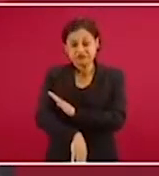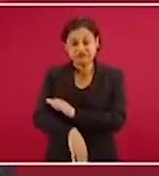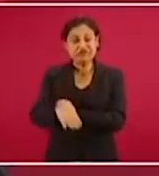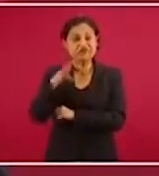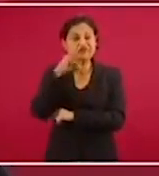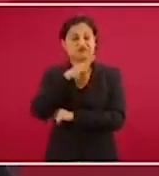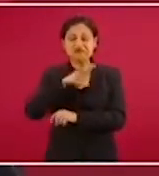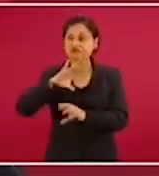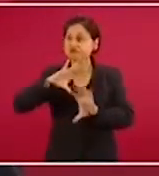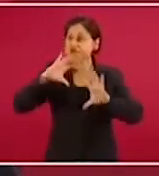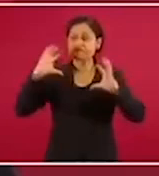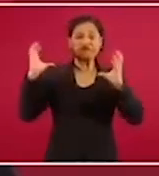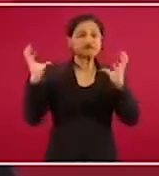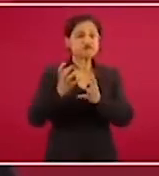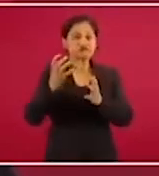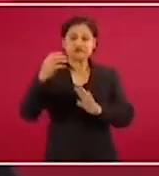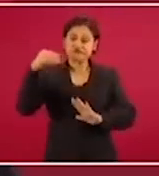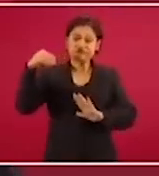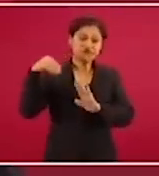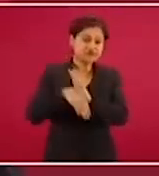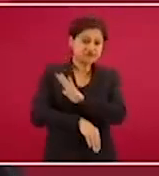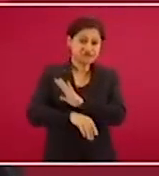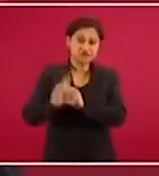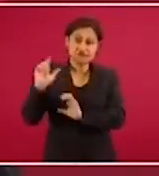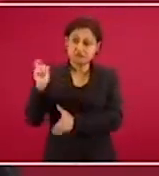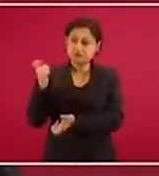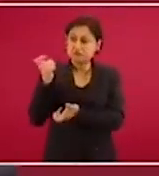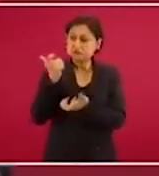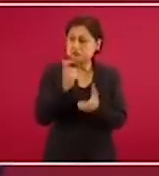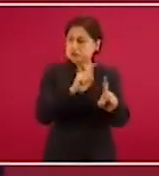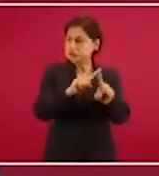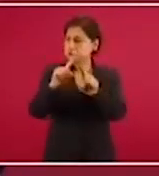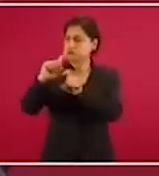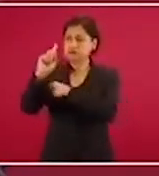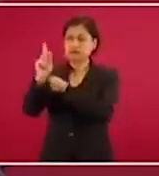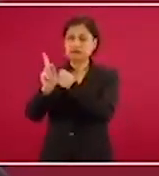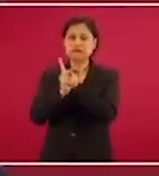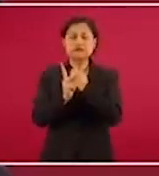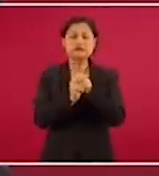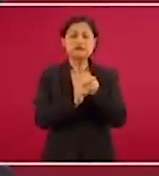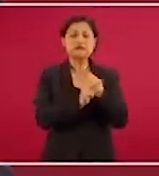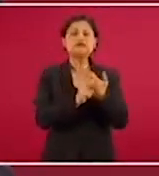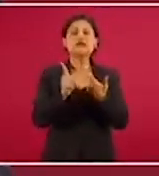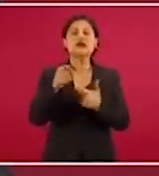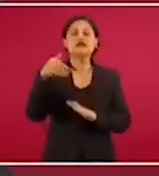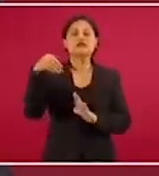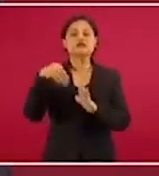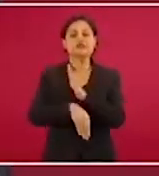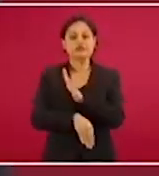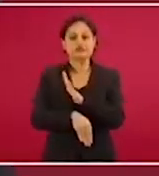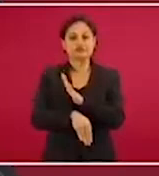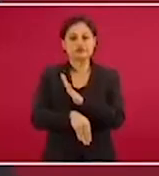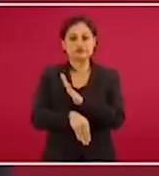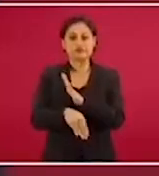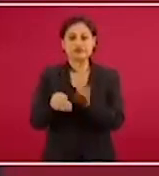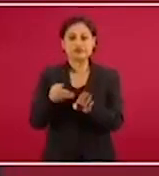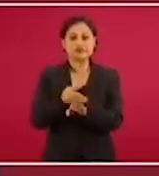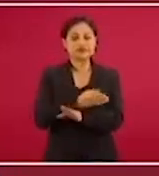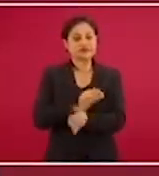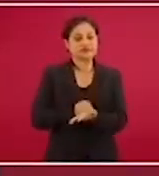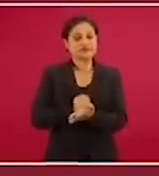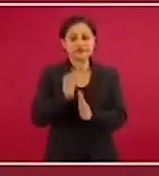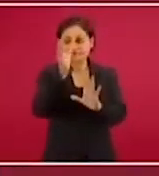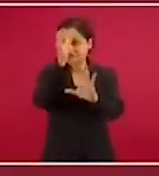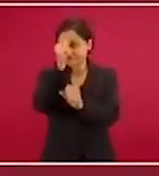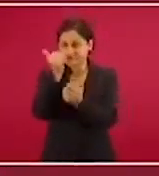mundial cayó, cayeron las bolsas. Una decisión de esa. Entonces, lo